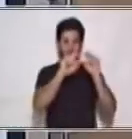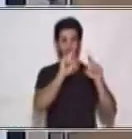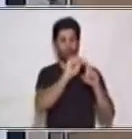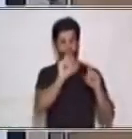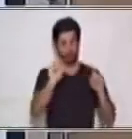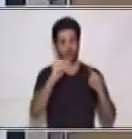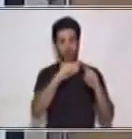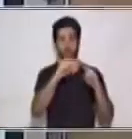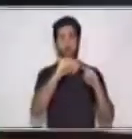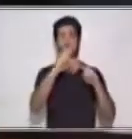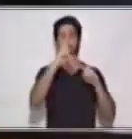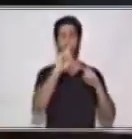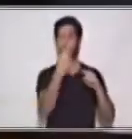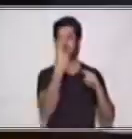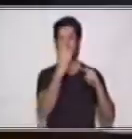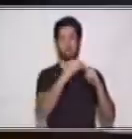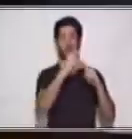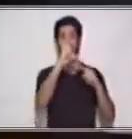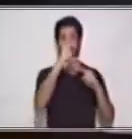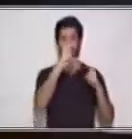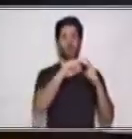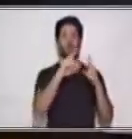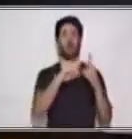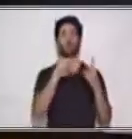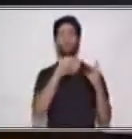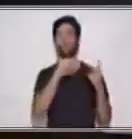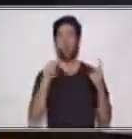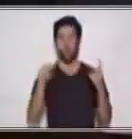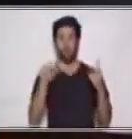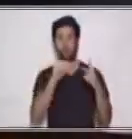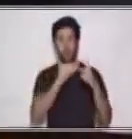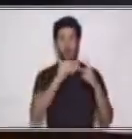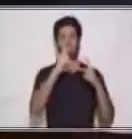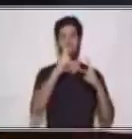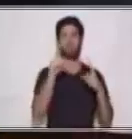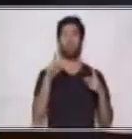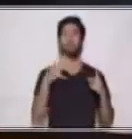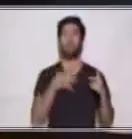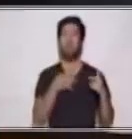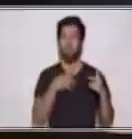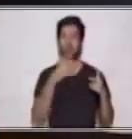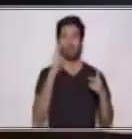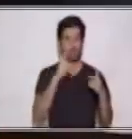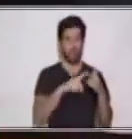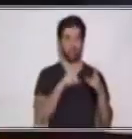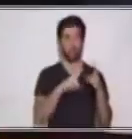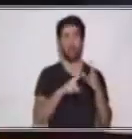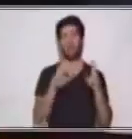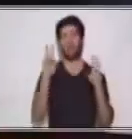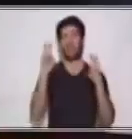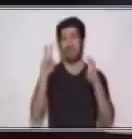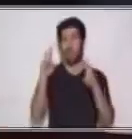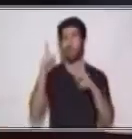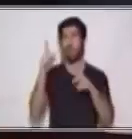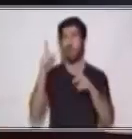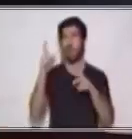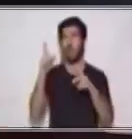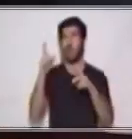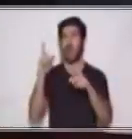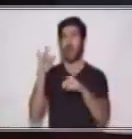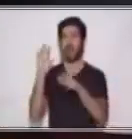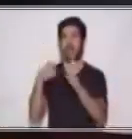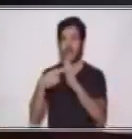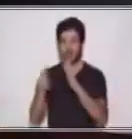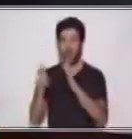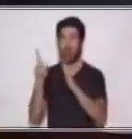nombre propio debe llevar mayúscula, que los atributos divinos, los sobrenombres o apodos, como los